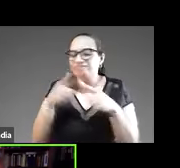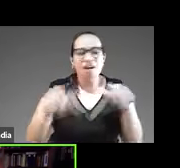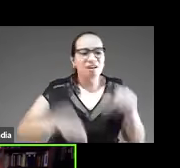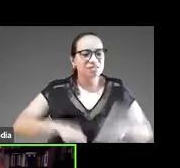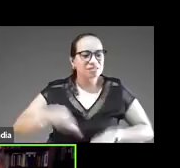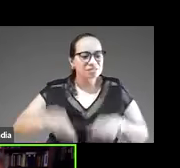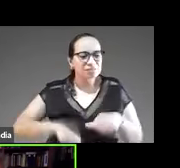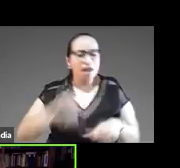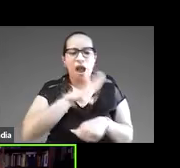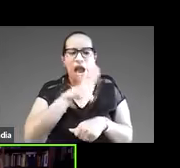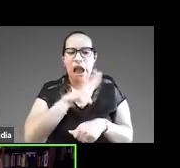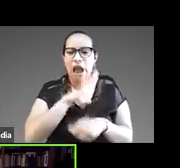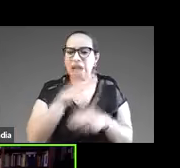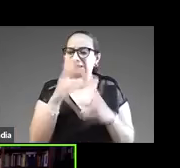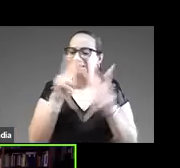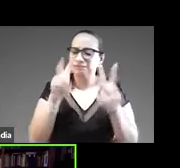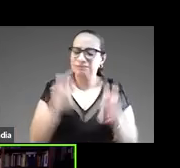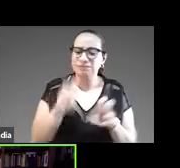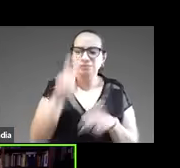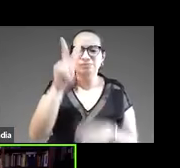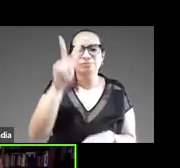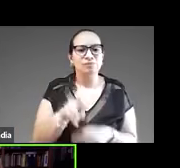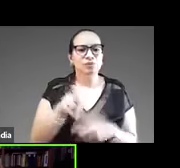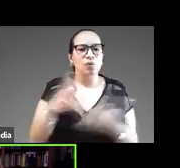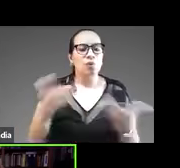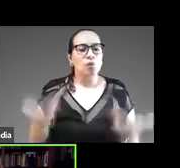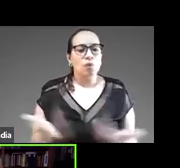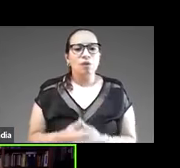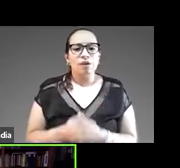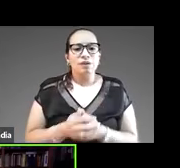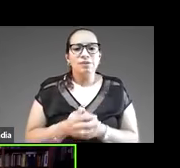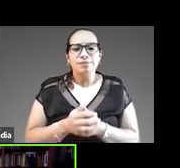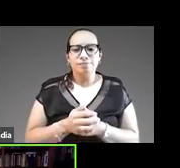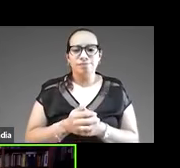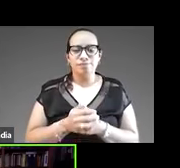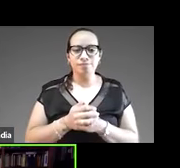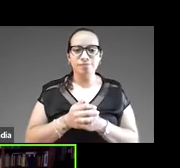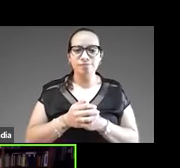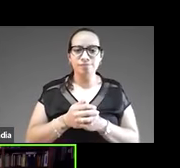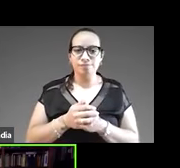nos encontramos unos temas que a veces